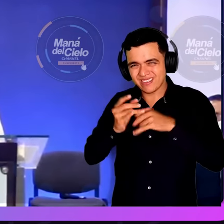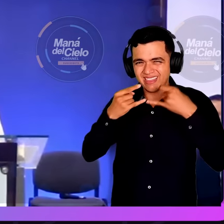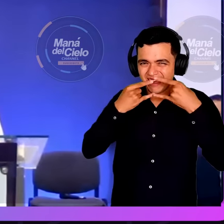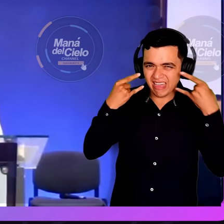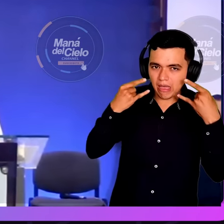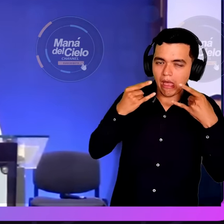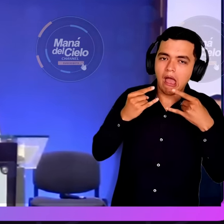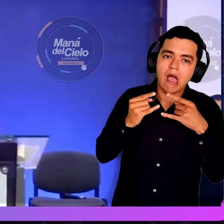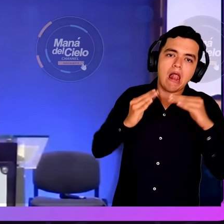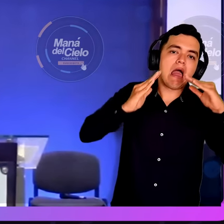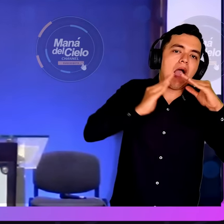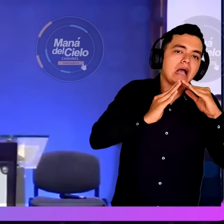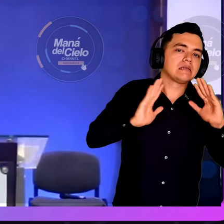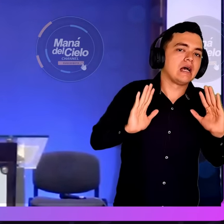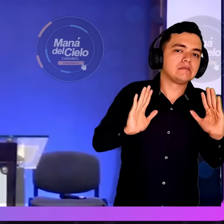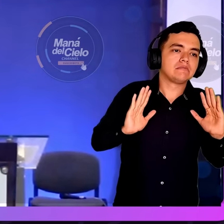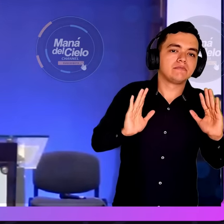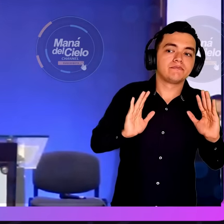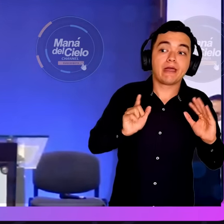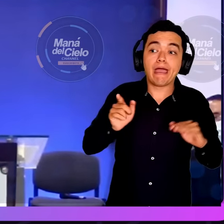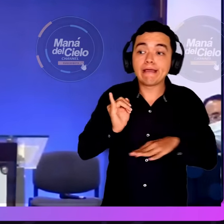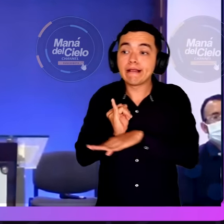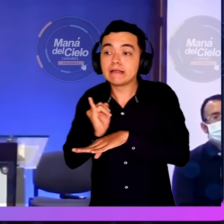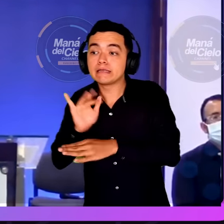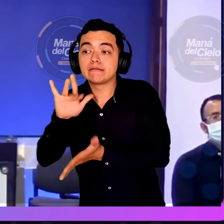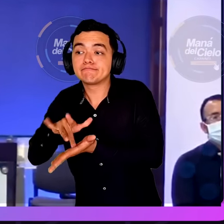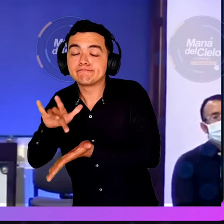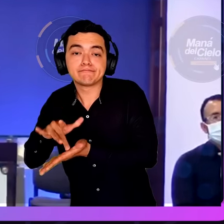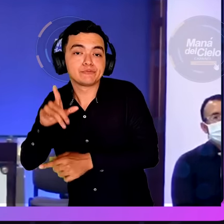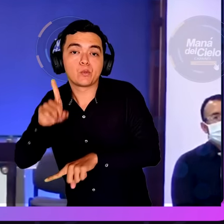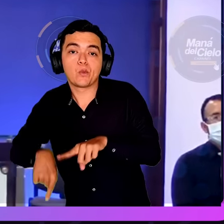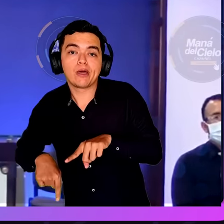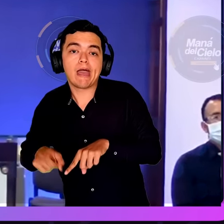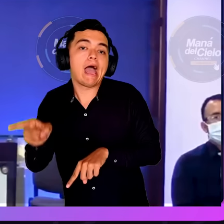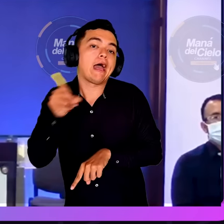la pandemia, que los hogares se tuvieron que convertir en templos.